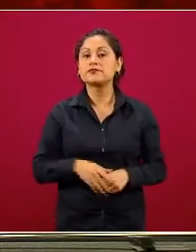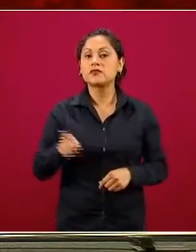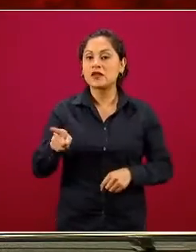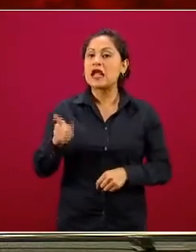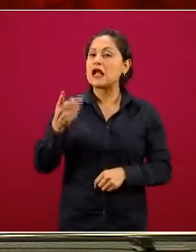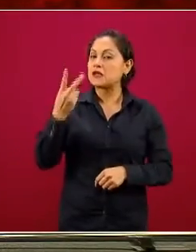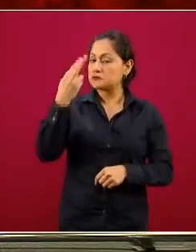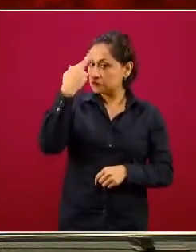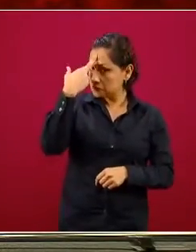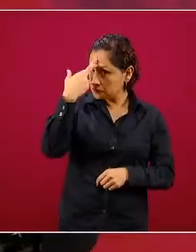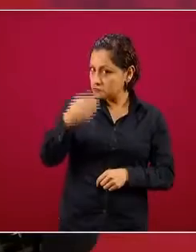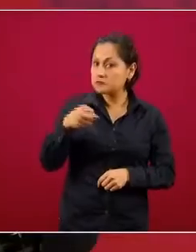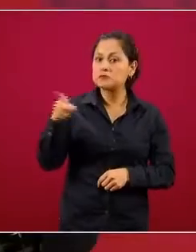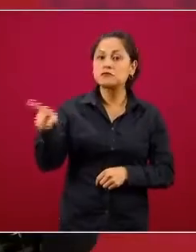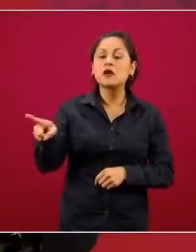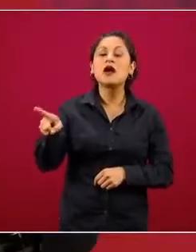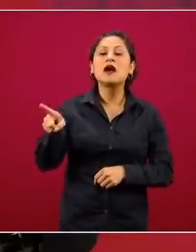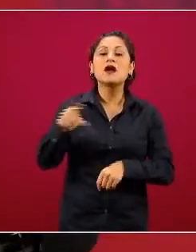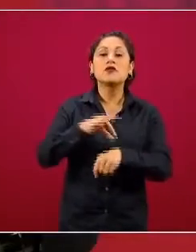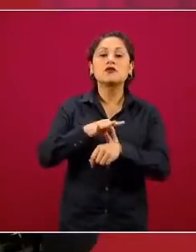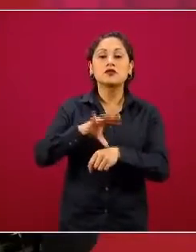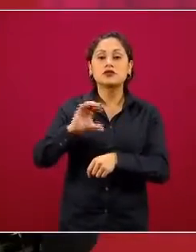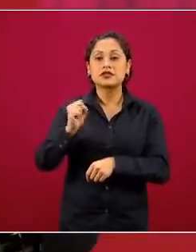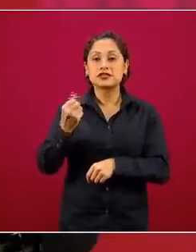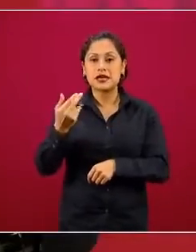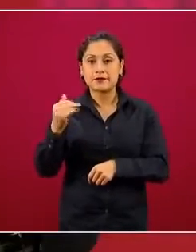alentador ver que los